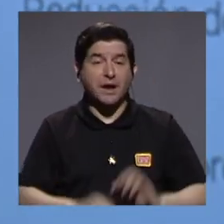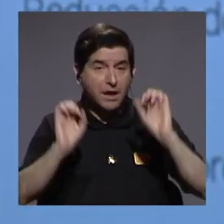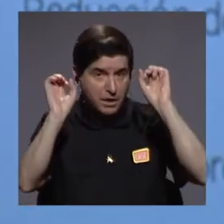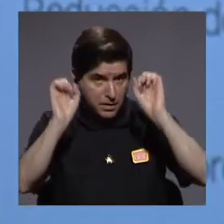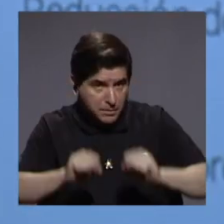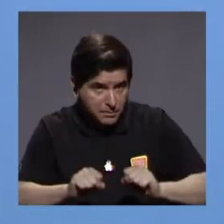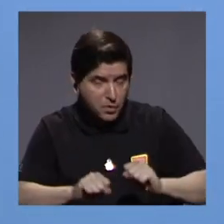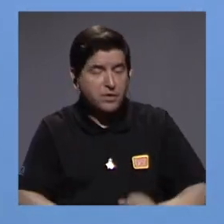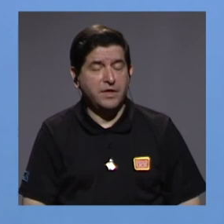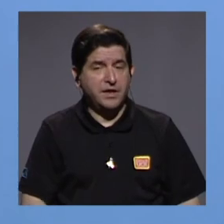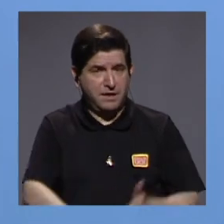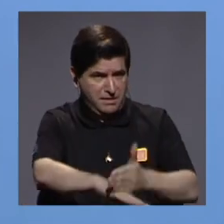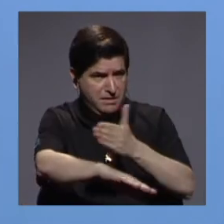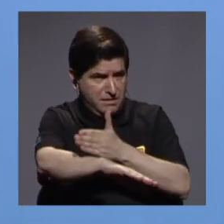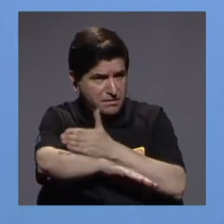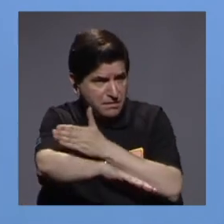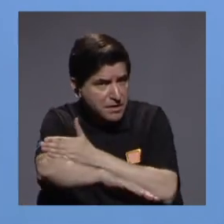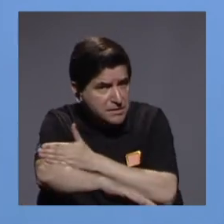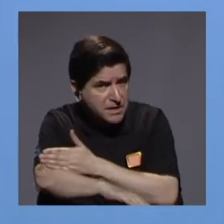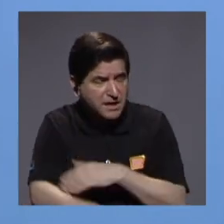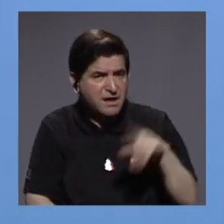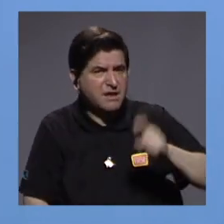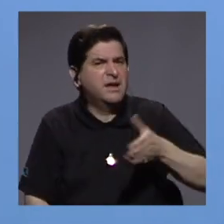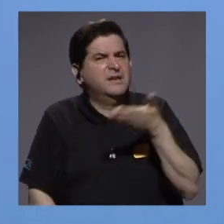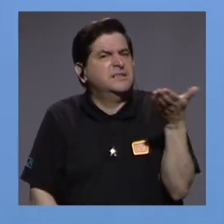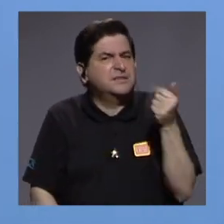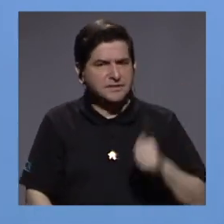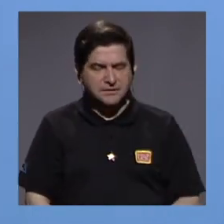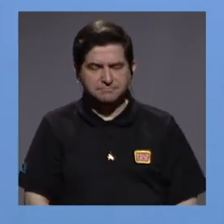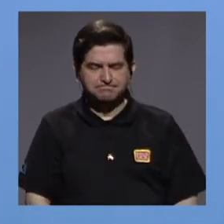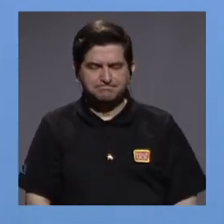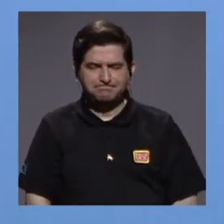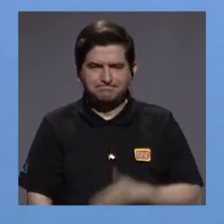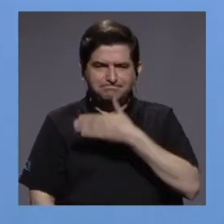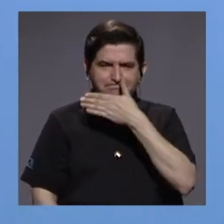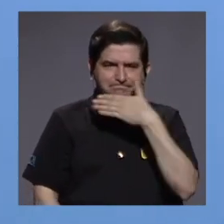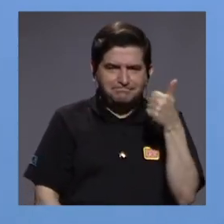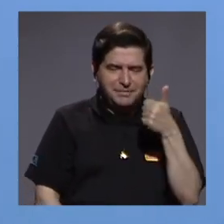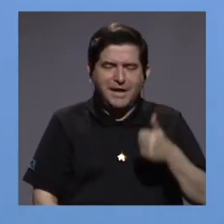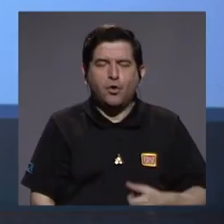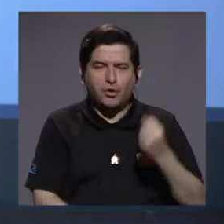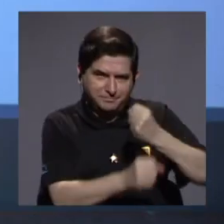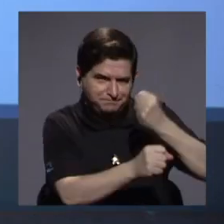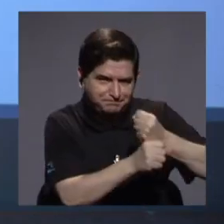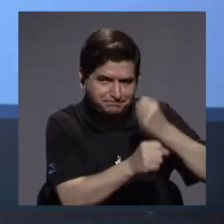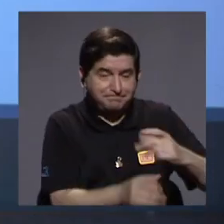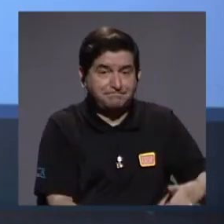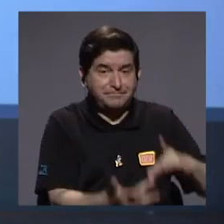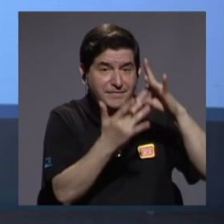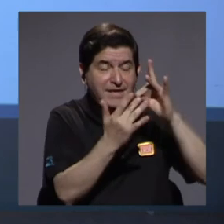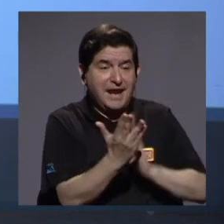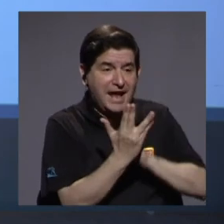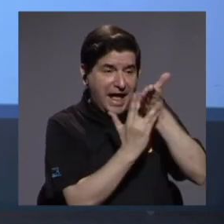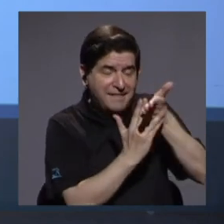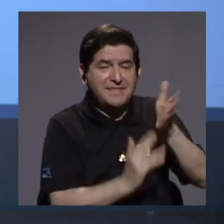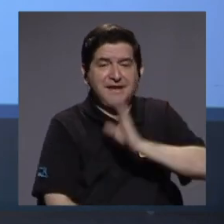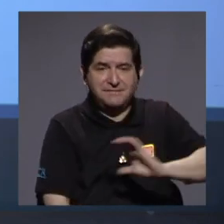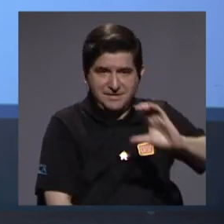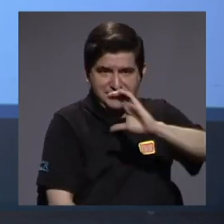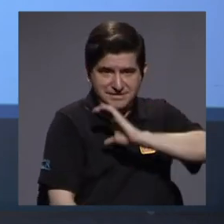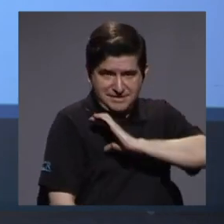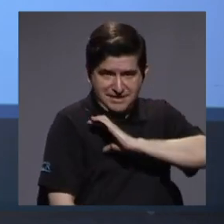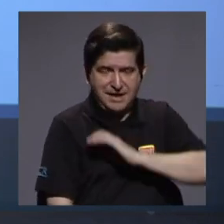crecer más tenemos que mejorar el aporte del trabajo especialmente mediante la calidad